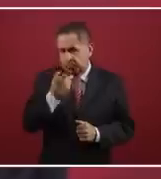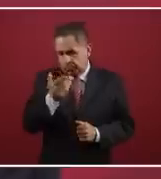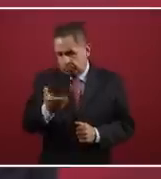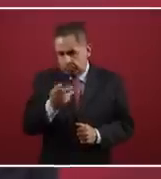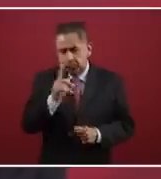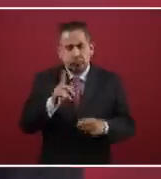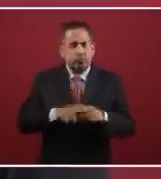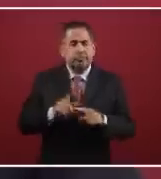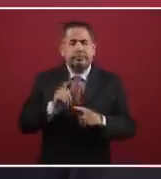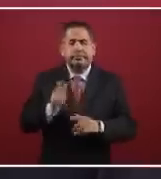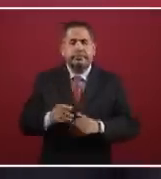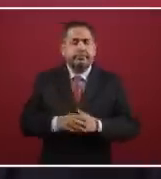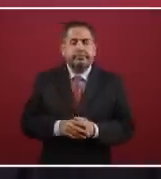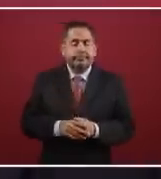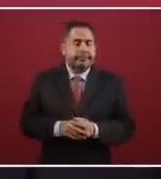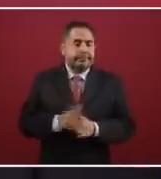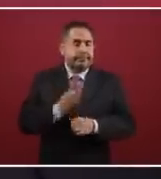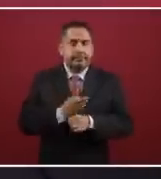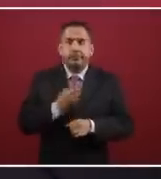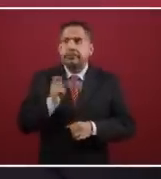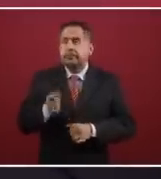que no está